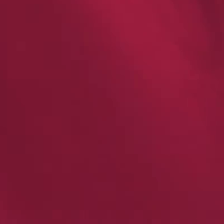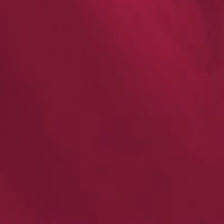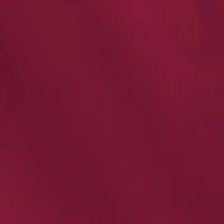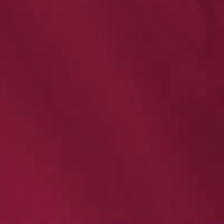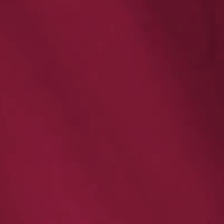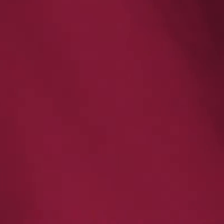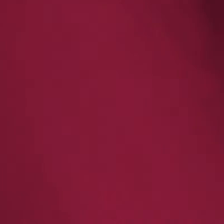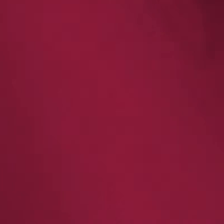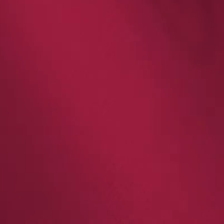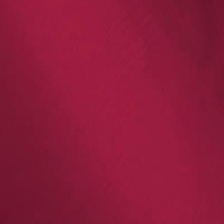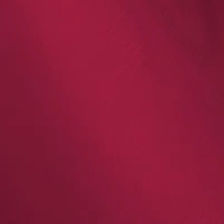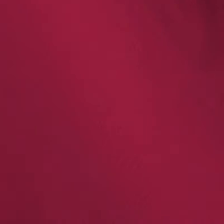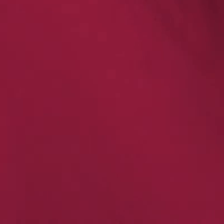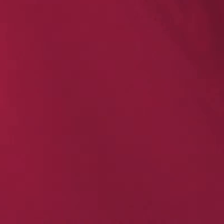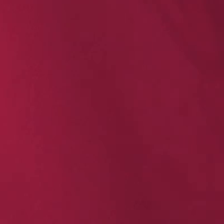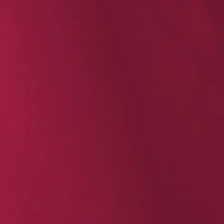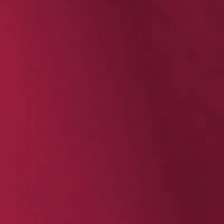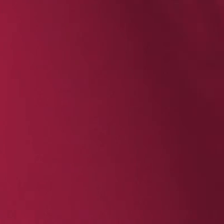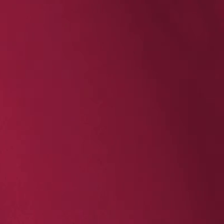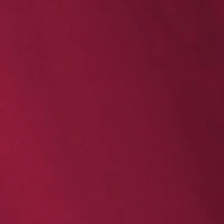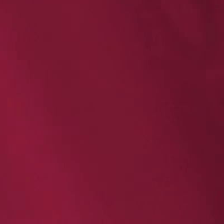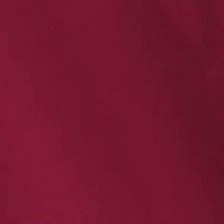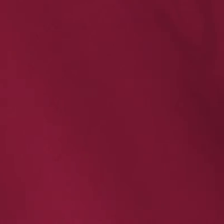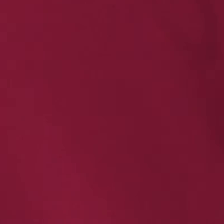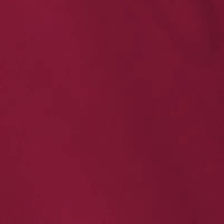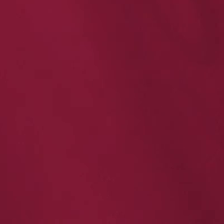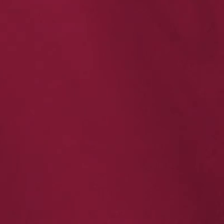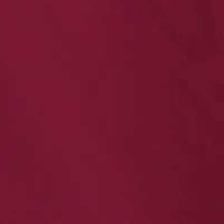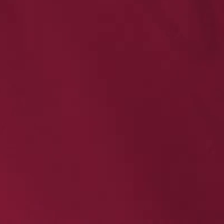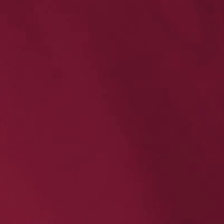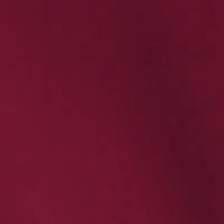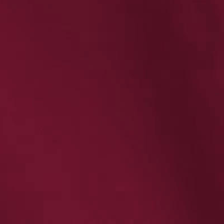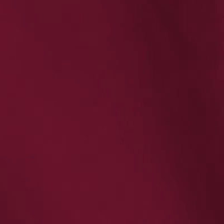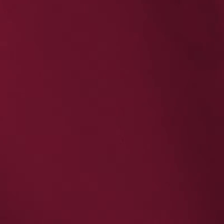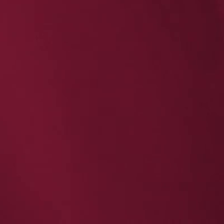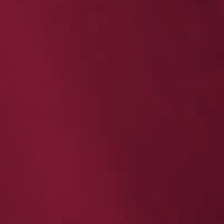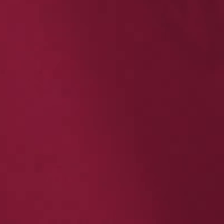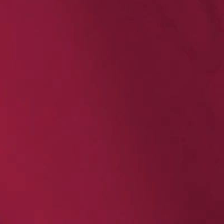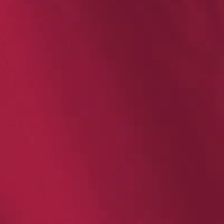gracias gobierno de México y